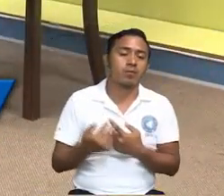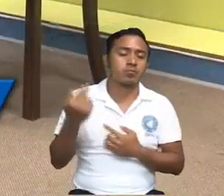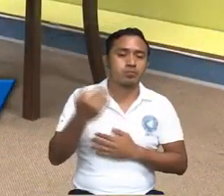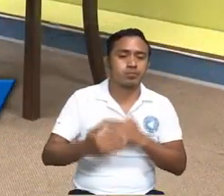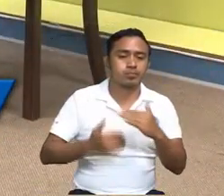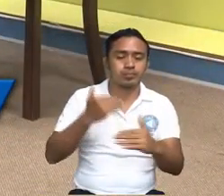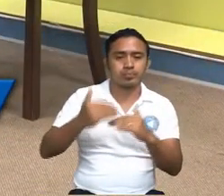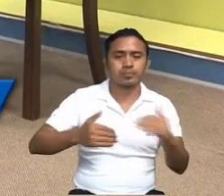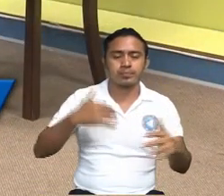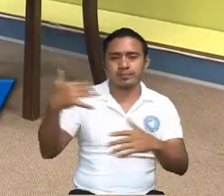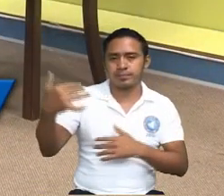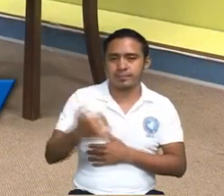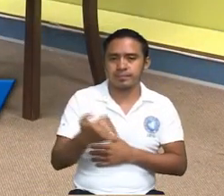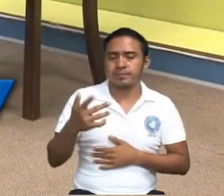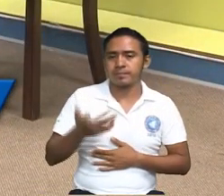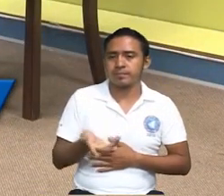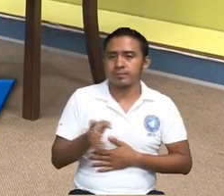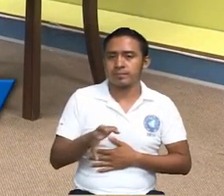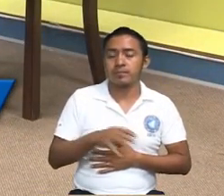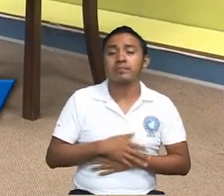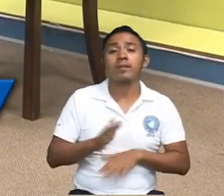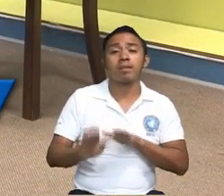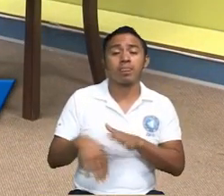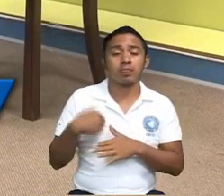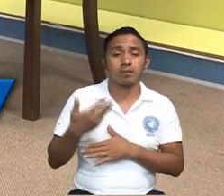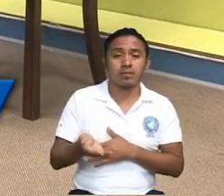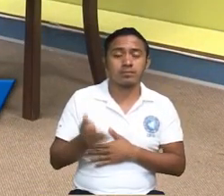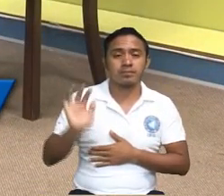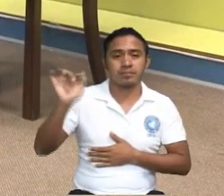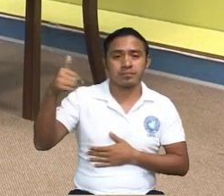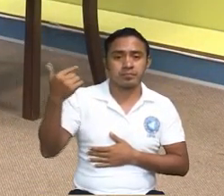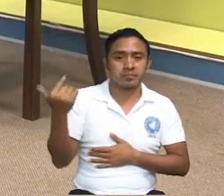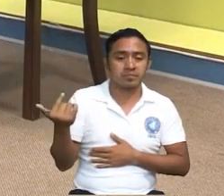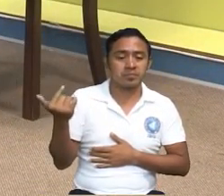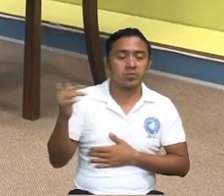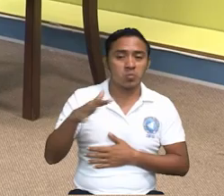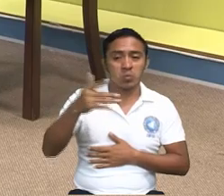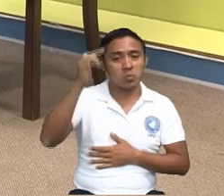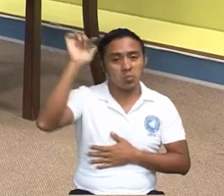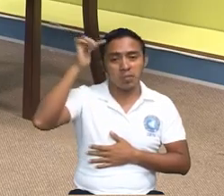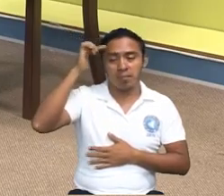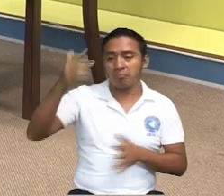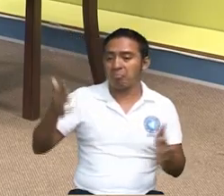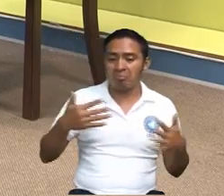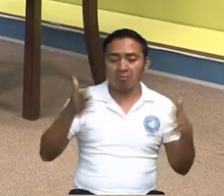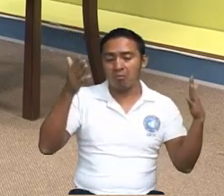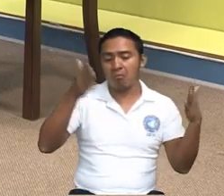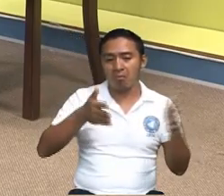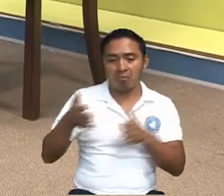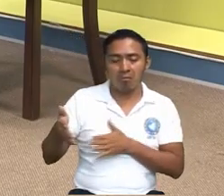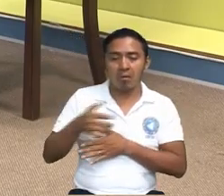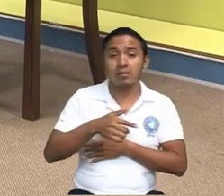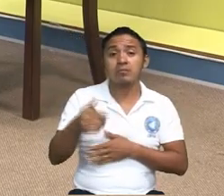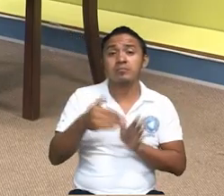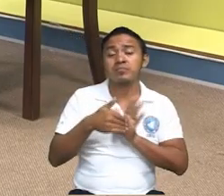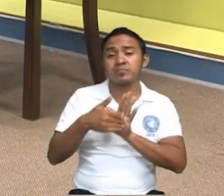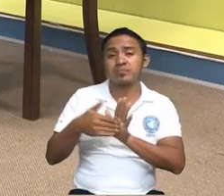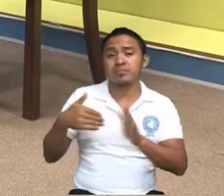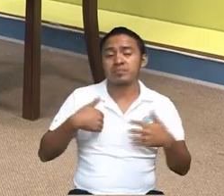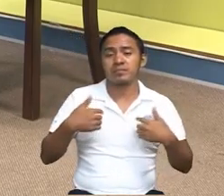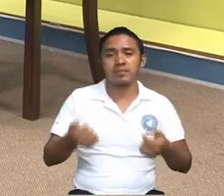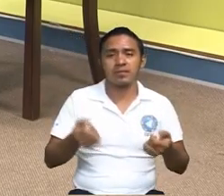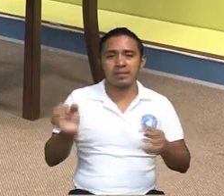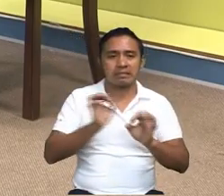que es la vacunación canina, que después posteriormente pues no se le dio la prioridad, dado que son modelos de salud que